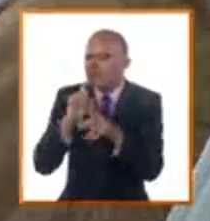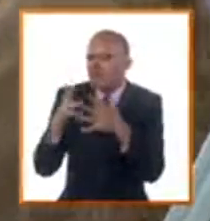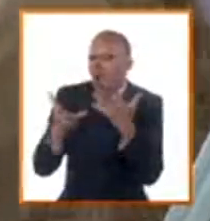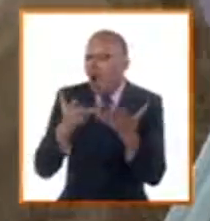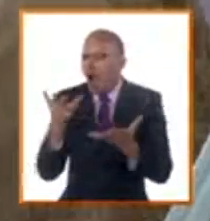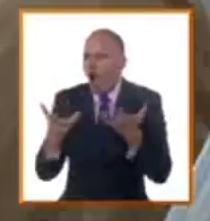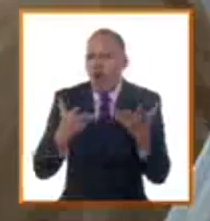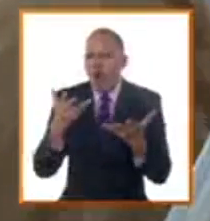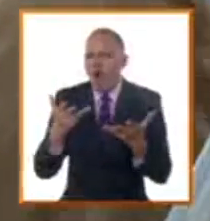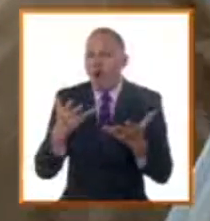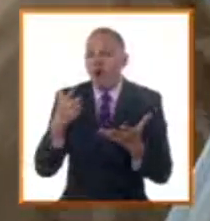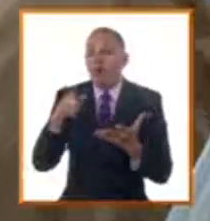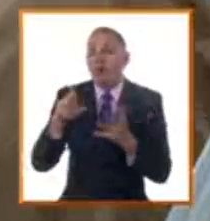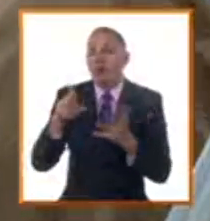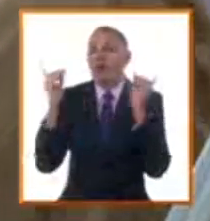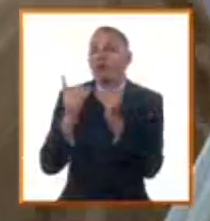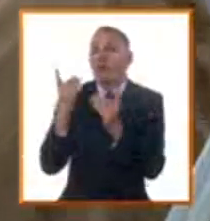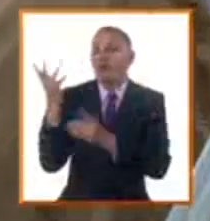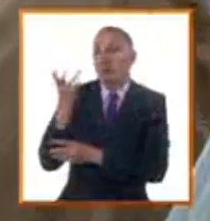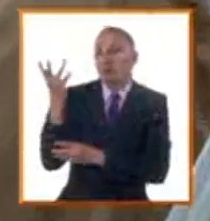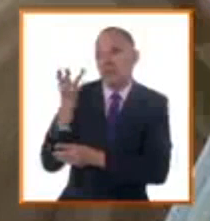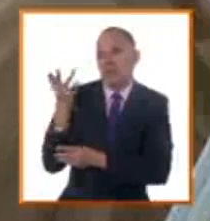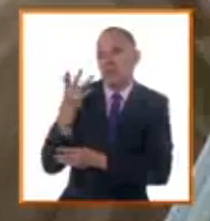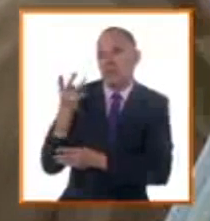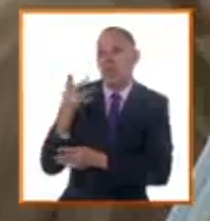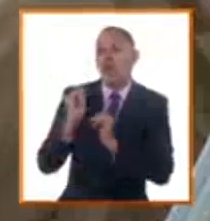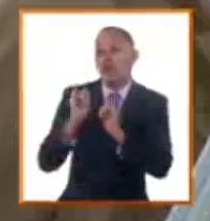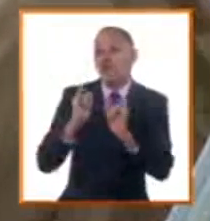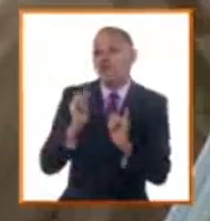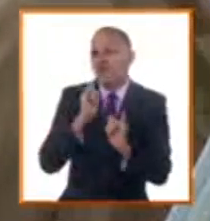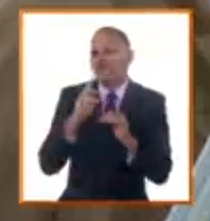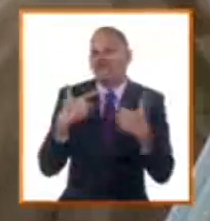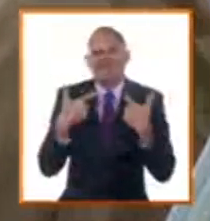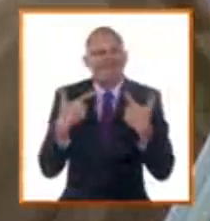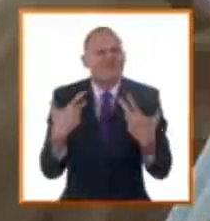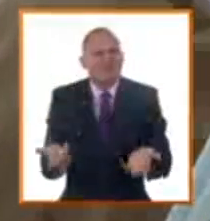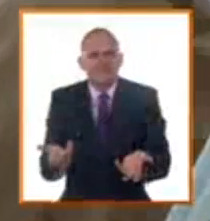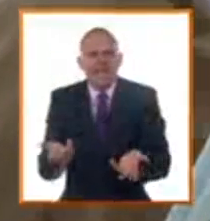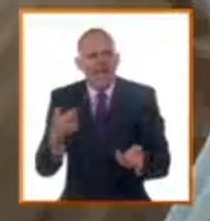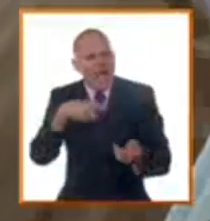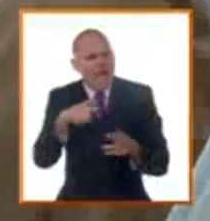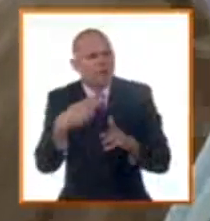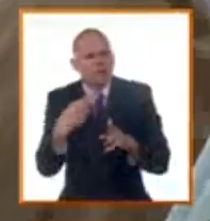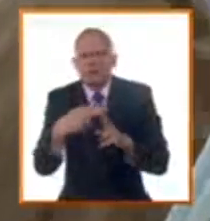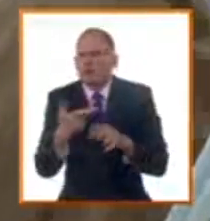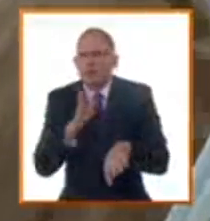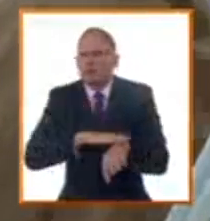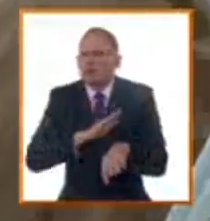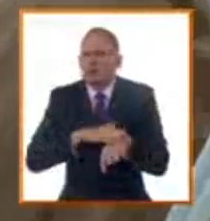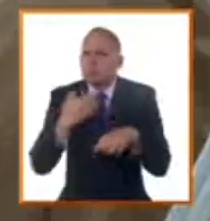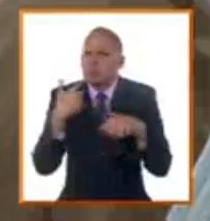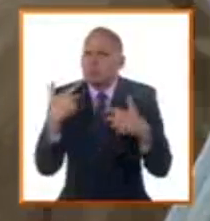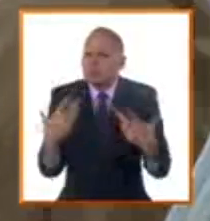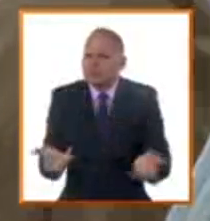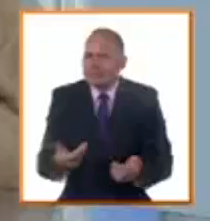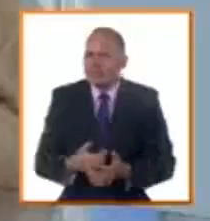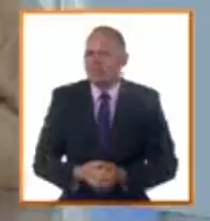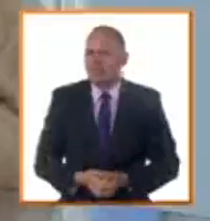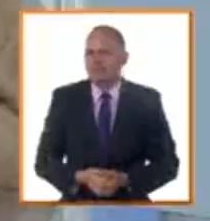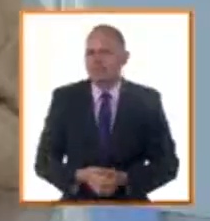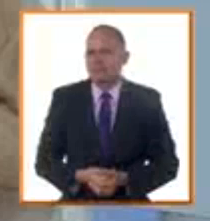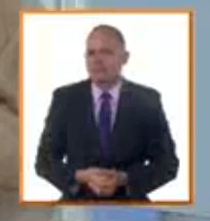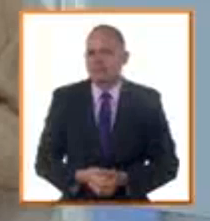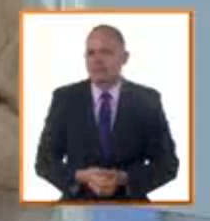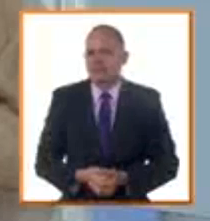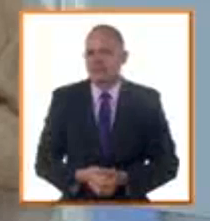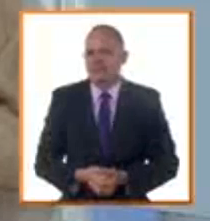el Instituto de Meteorología y Ineli. ¿Qué fue lo que pasó? ¿Cómo llamarle a esto? Gracias, Alín, por la invitación y bueno, un saludo y